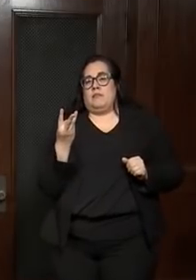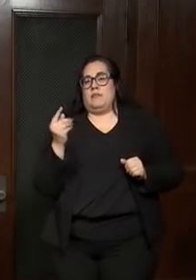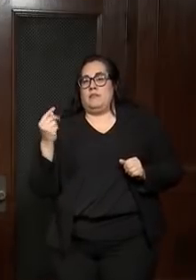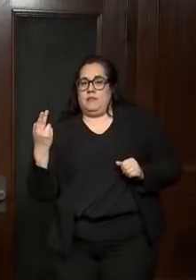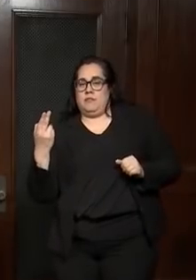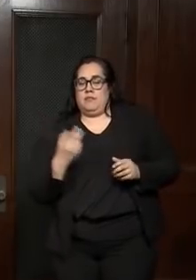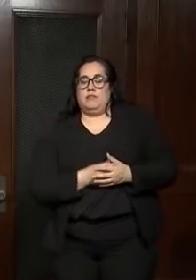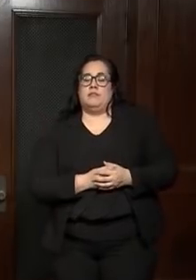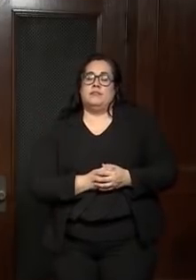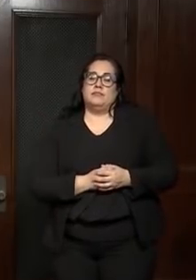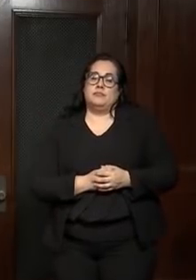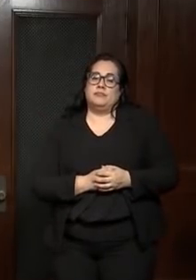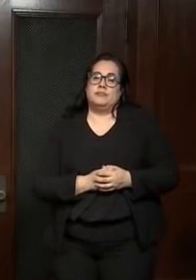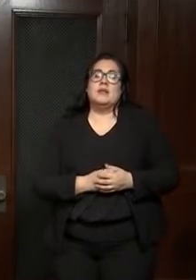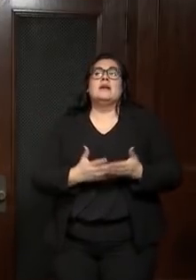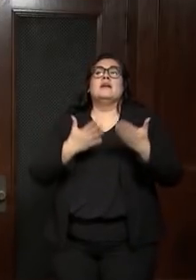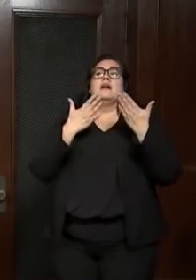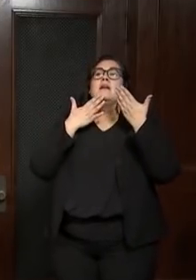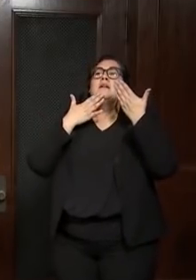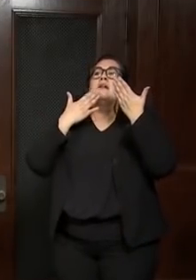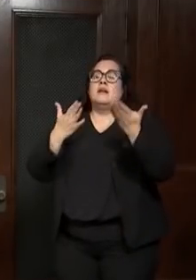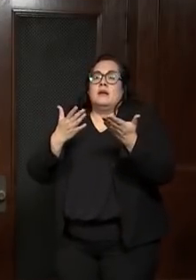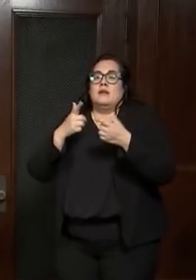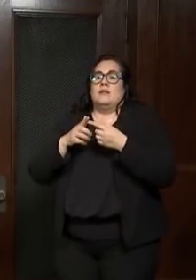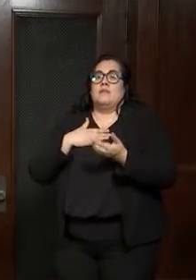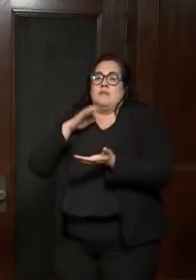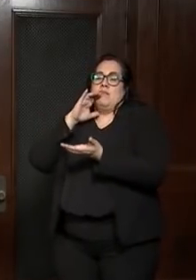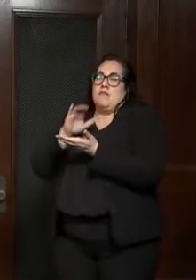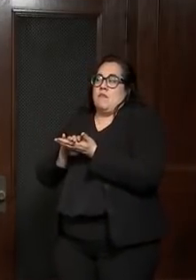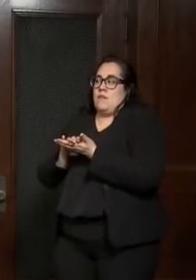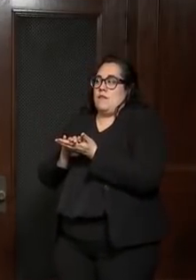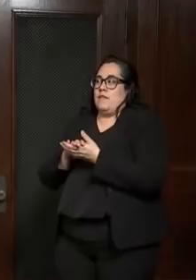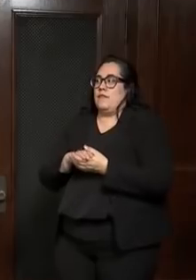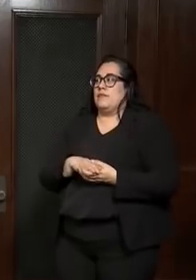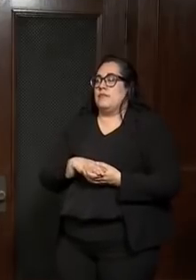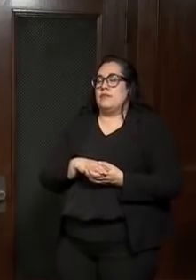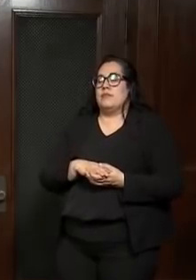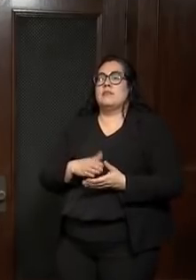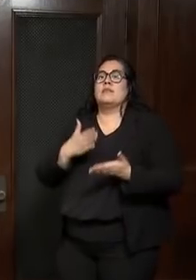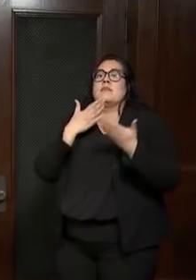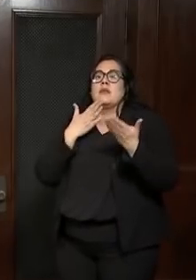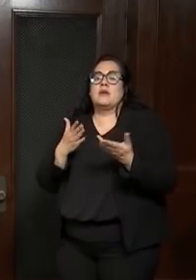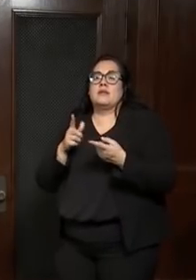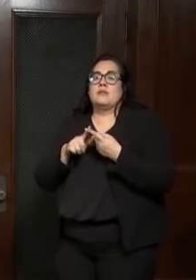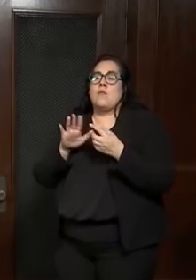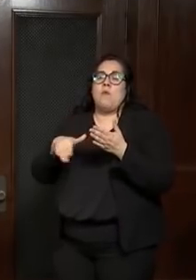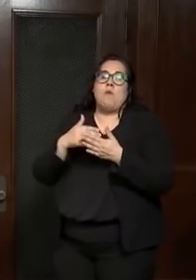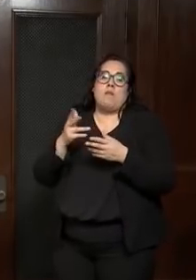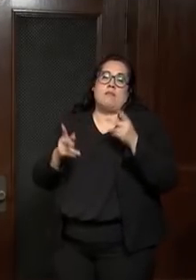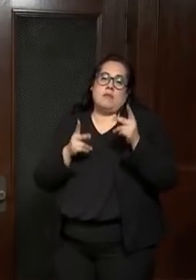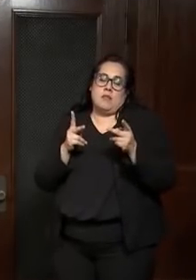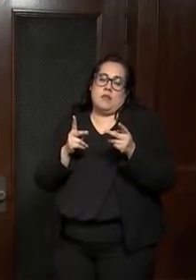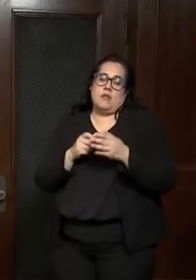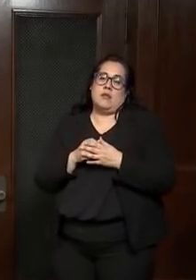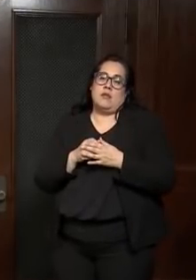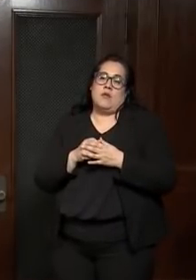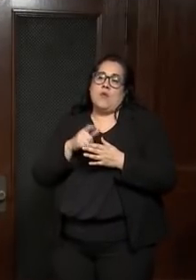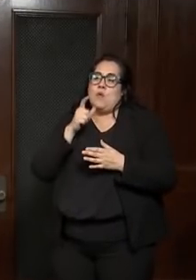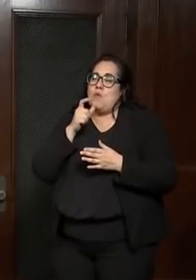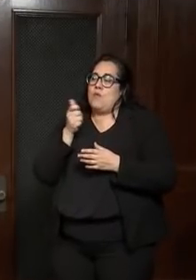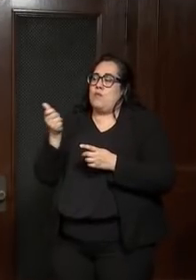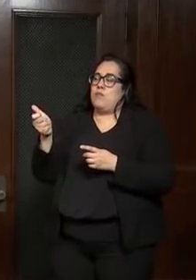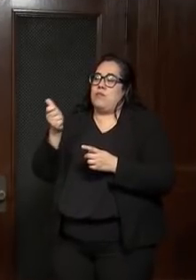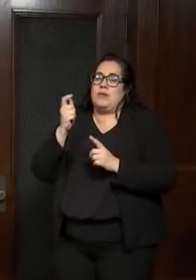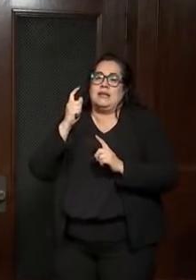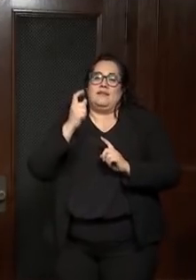y jueves. Y gracias a mi esposa, Amy Wakeland, gracias a toda la gente que están